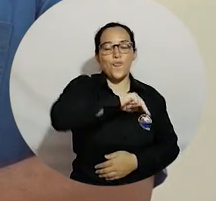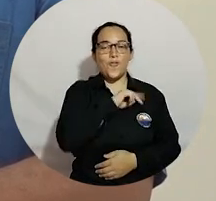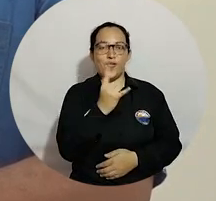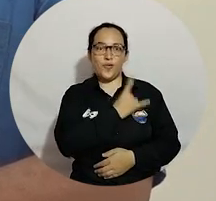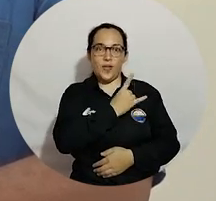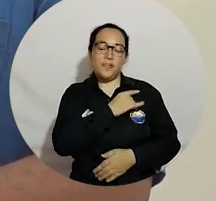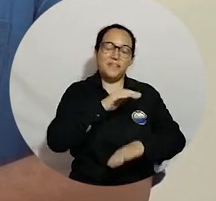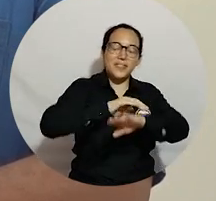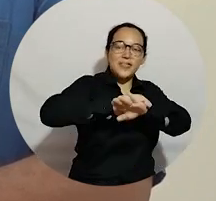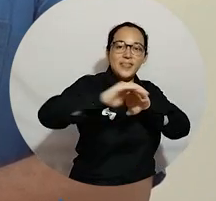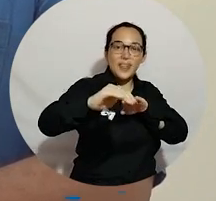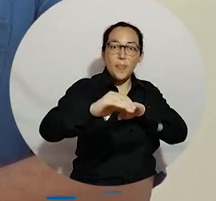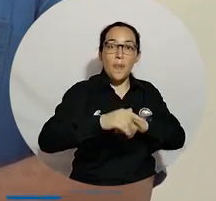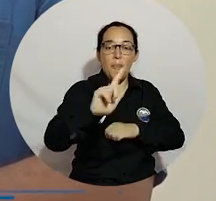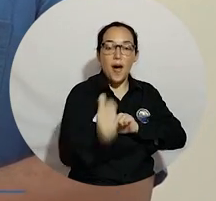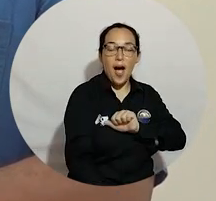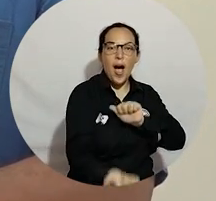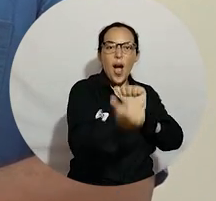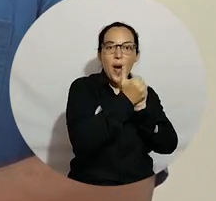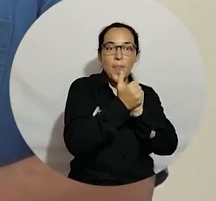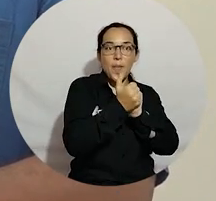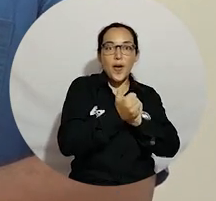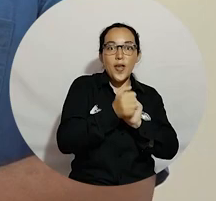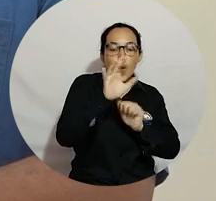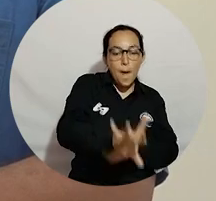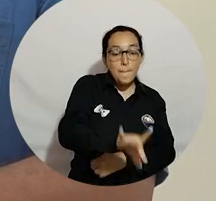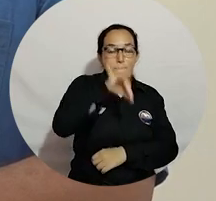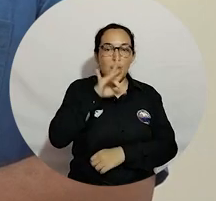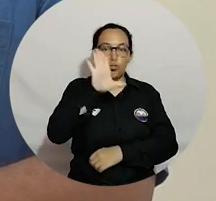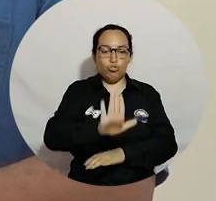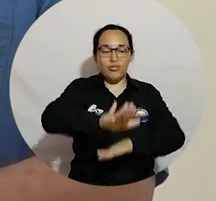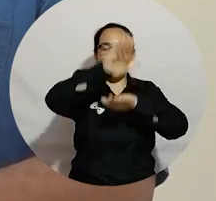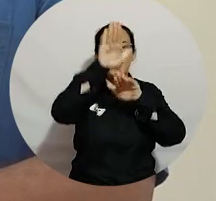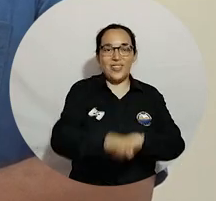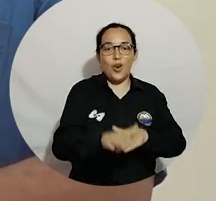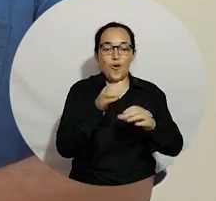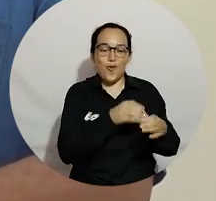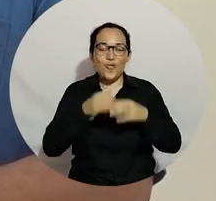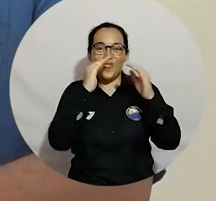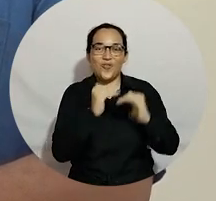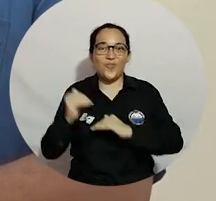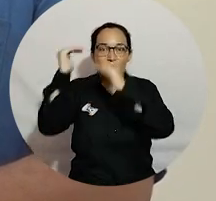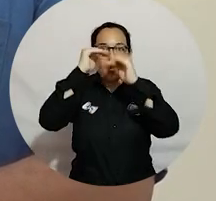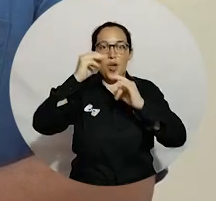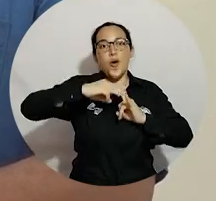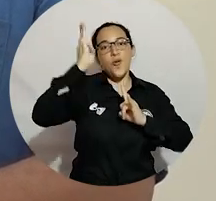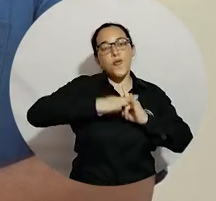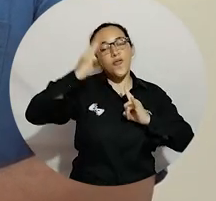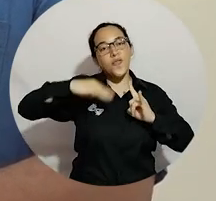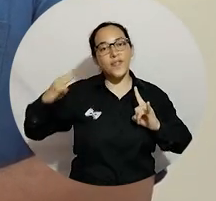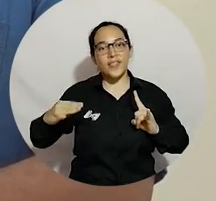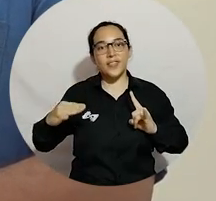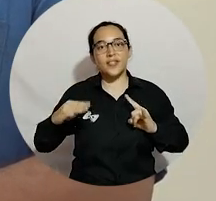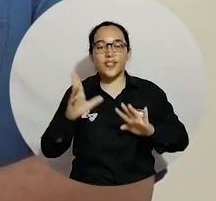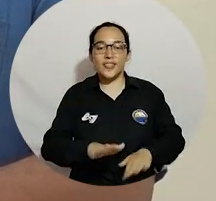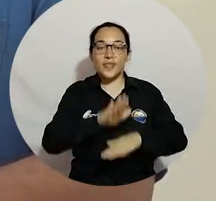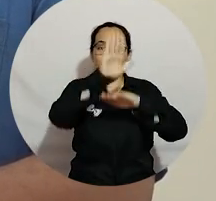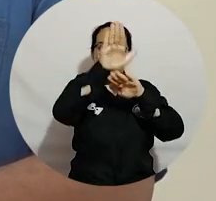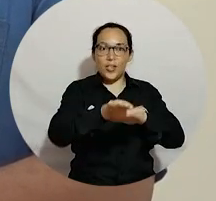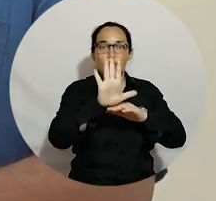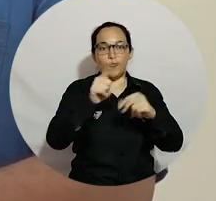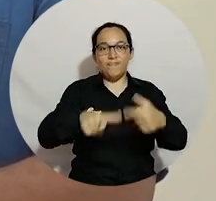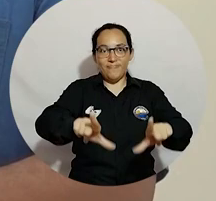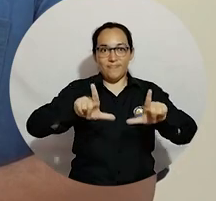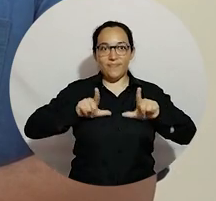más en el proceso institucional de nuestra universidad. Los invitamos para que nos acompañen en la escogencia de su representante